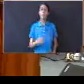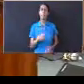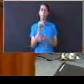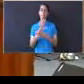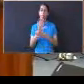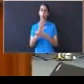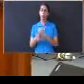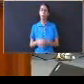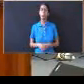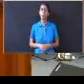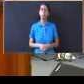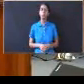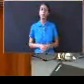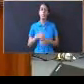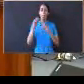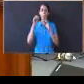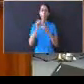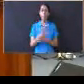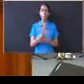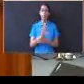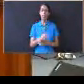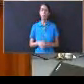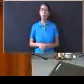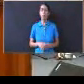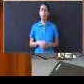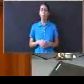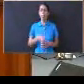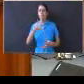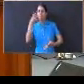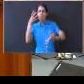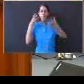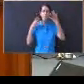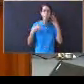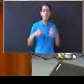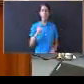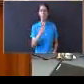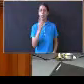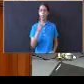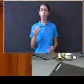televisión de hace 20 años. La bestia que todos llevamos dentro, decía.